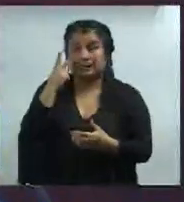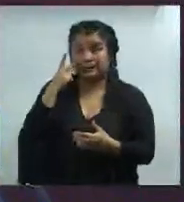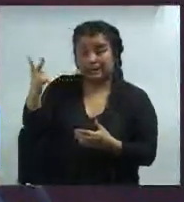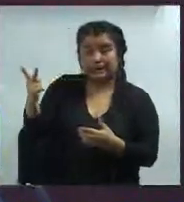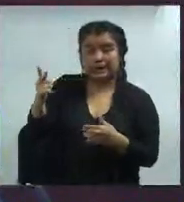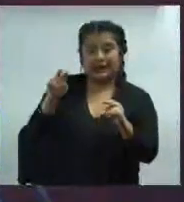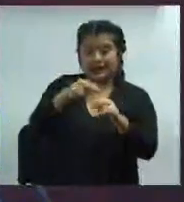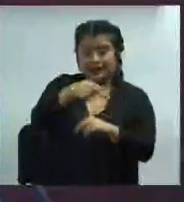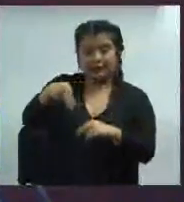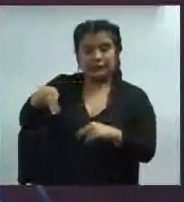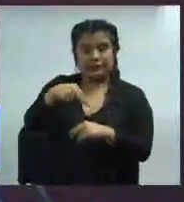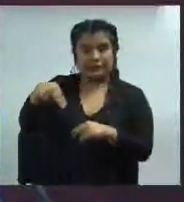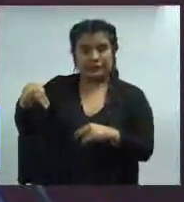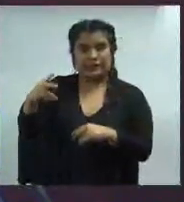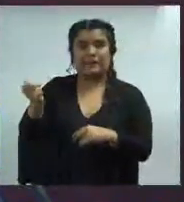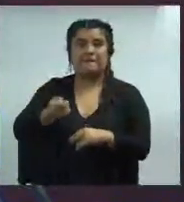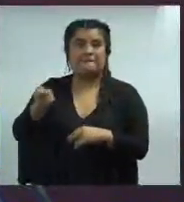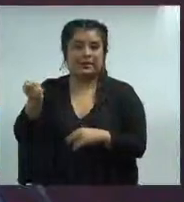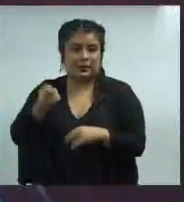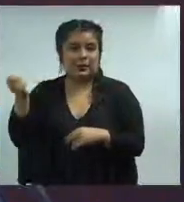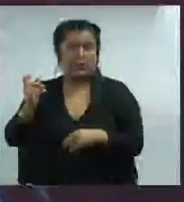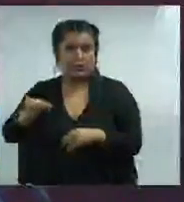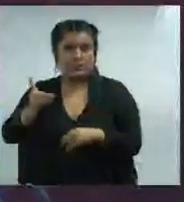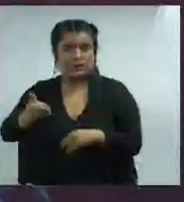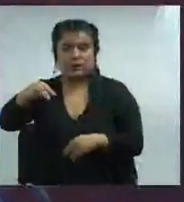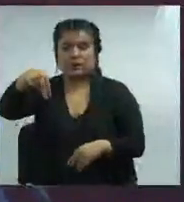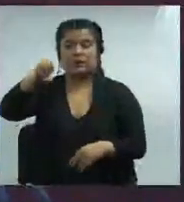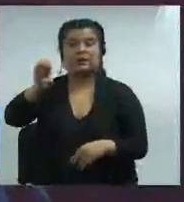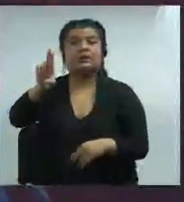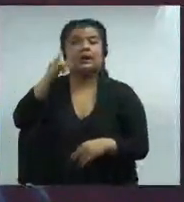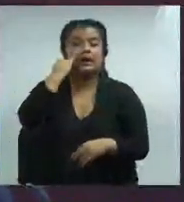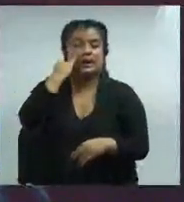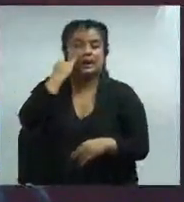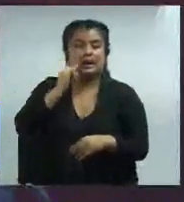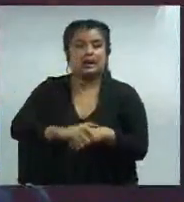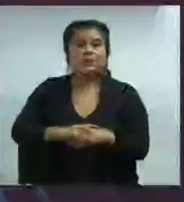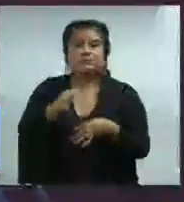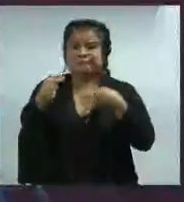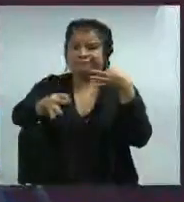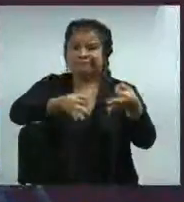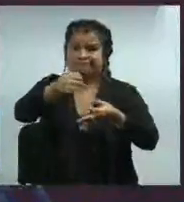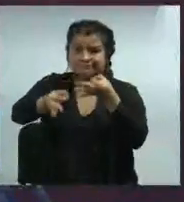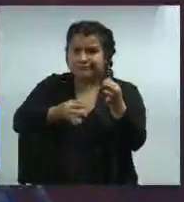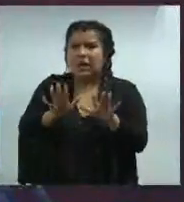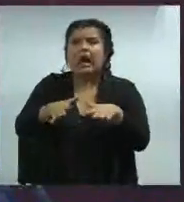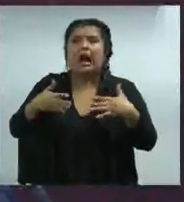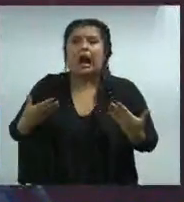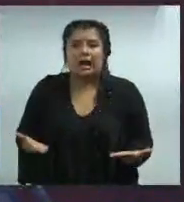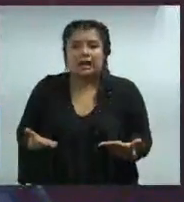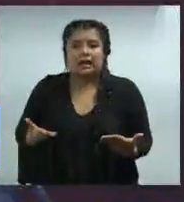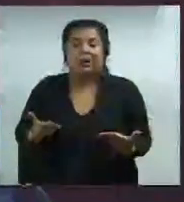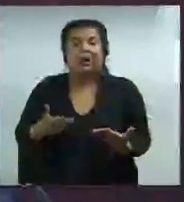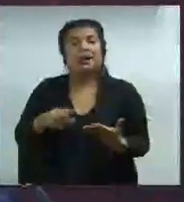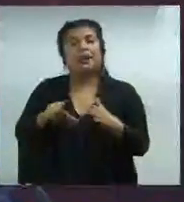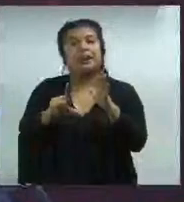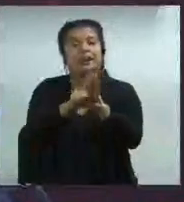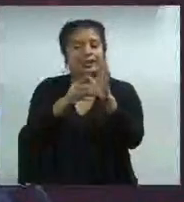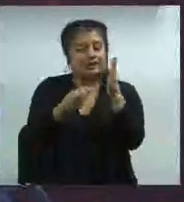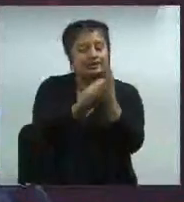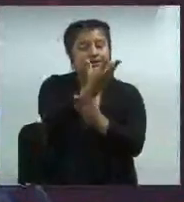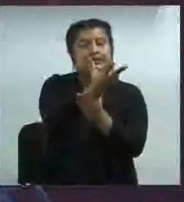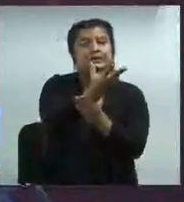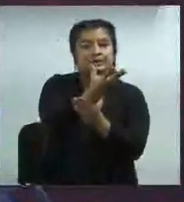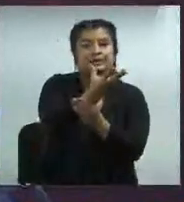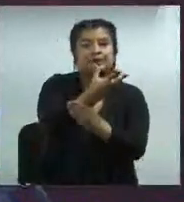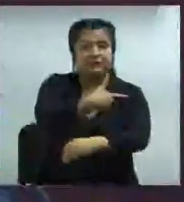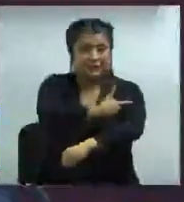de mi amigo diputado Neri. Que nos puedan explicar más o menos de qué trata la iniciativa, ya que creo que por